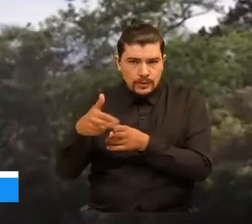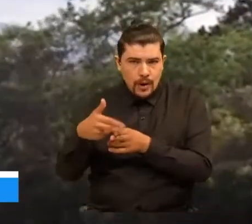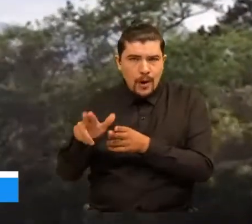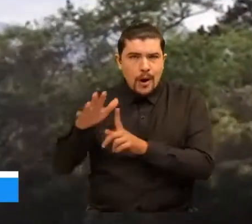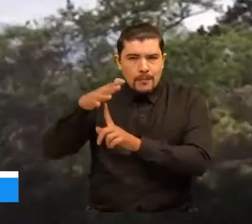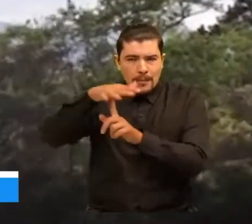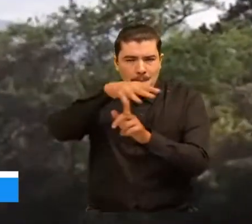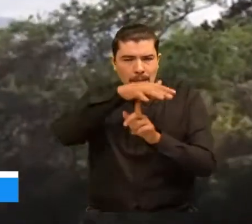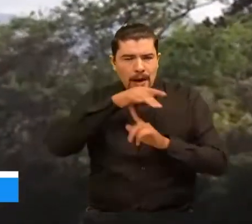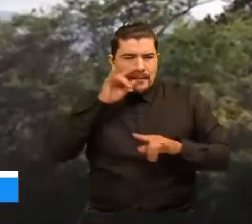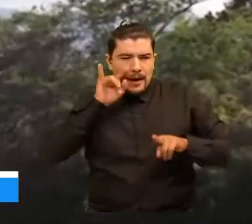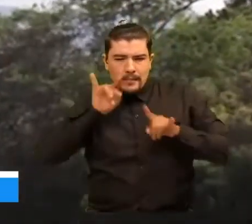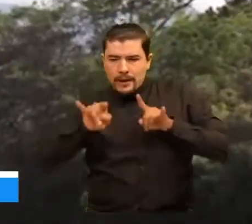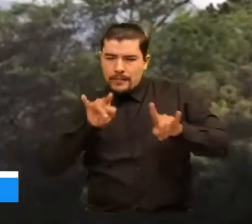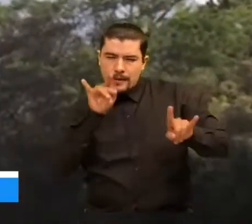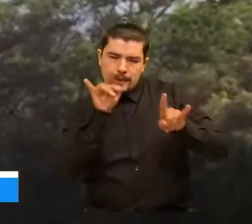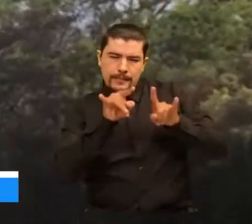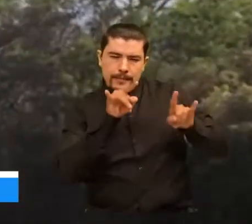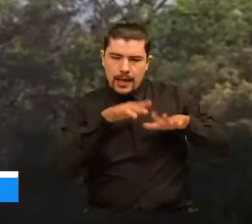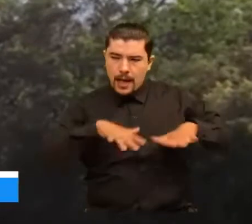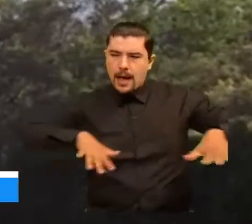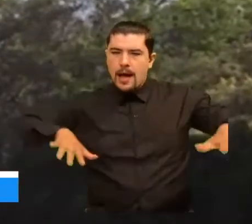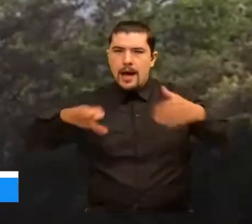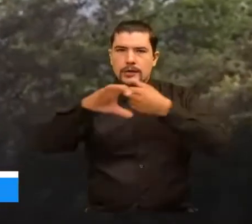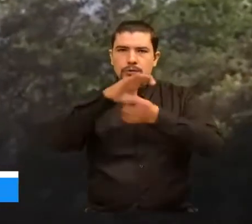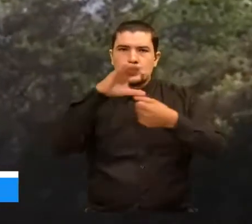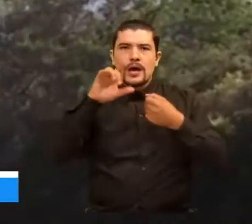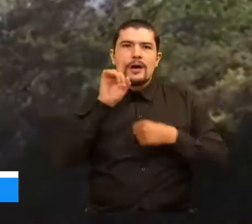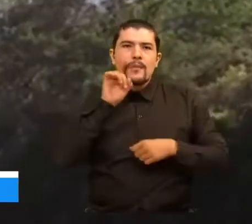de sobrevuelos vigilando nuestra ciudad,